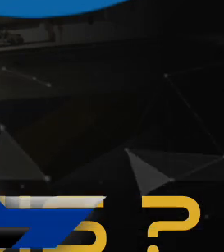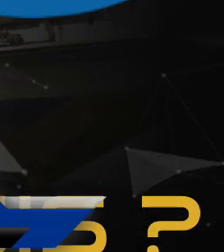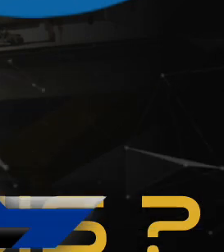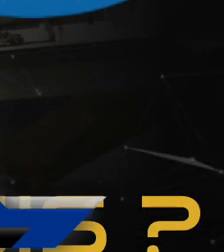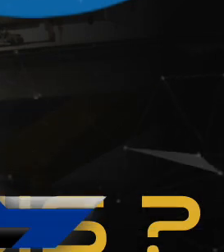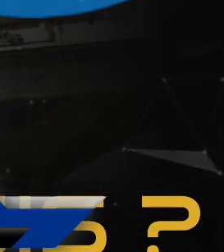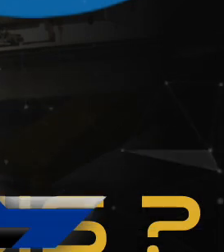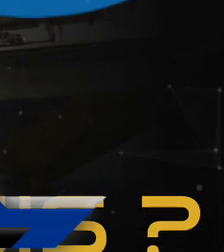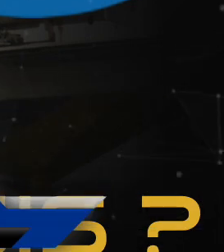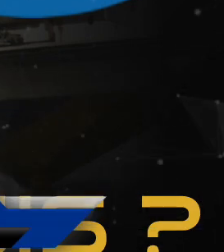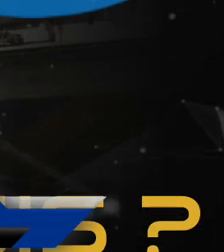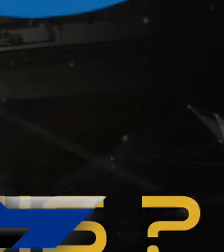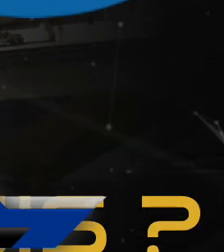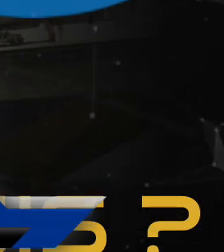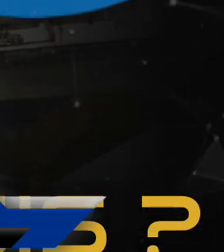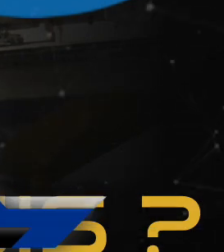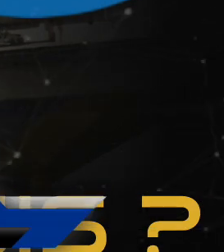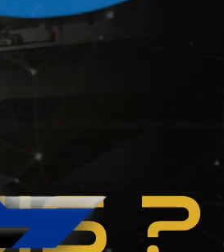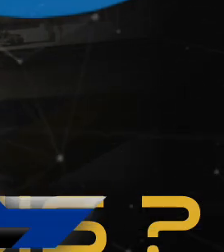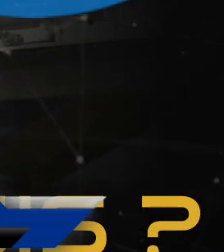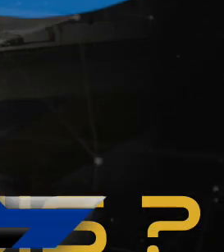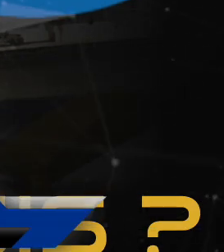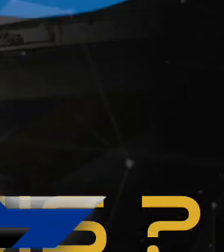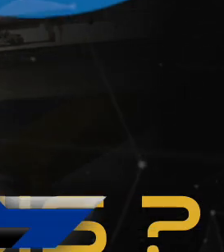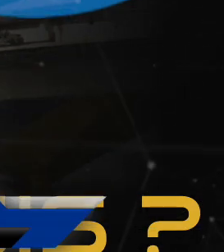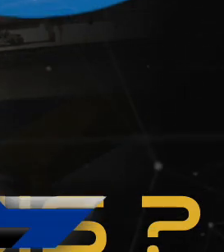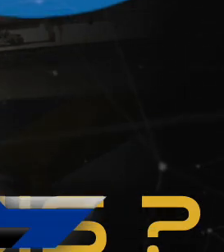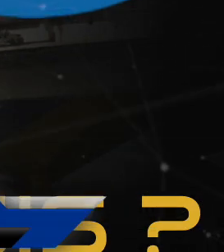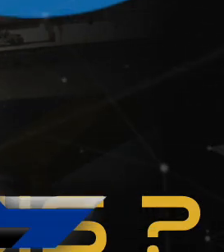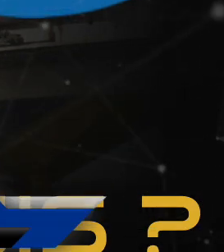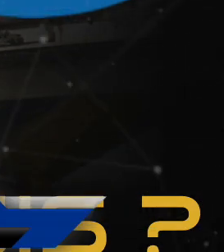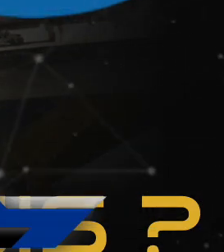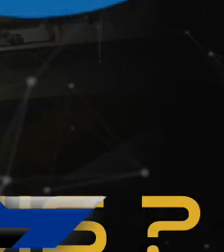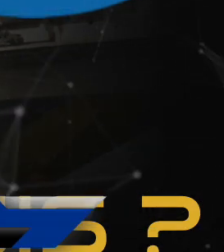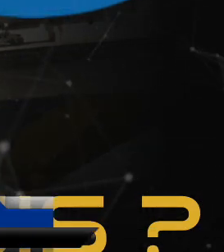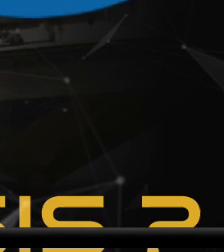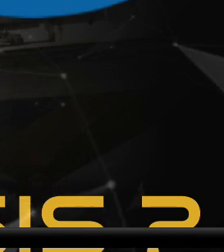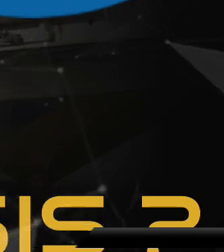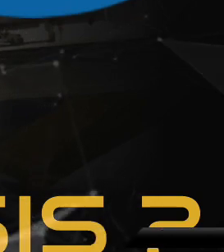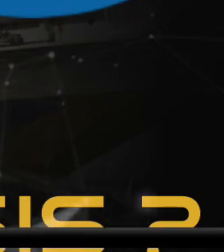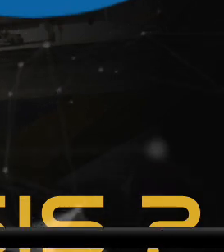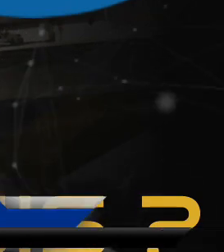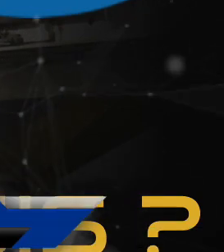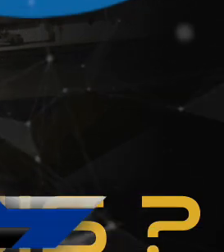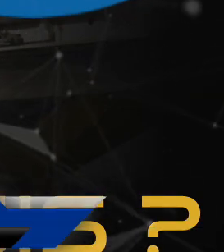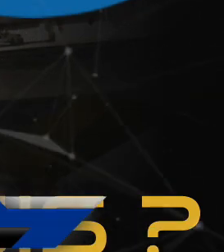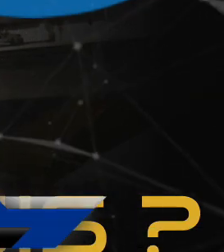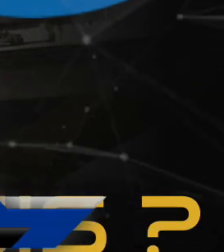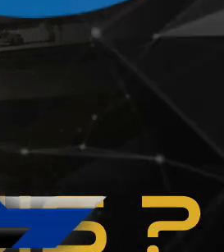Ya estás informado. No olvides darle like a este video, comparte y suscríbete a Escucha Diario.